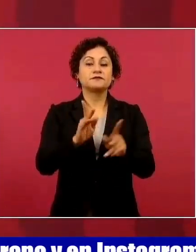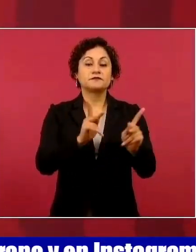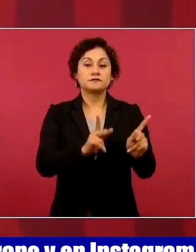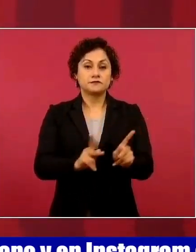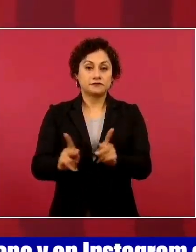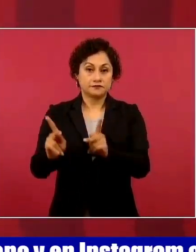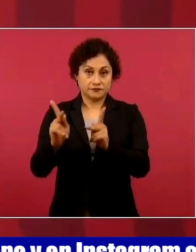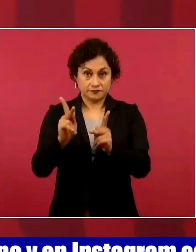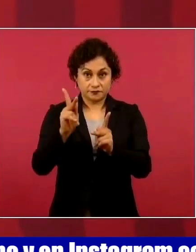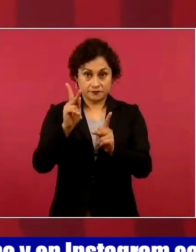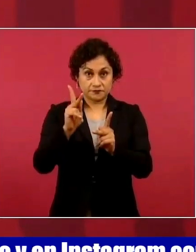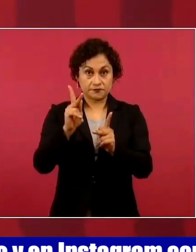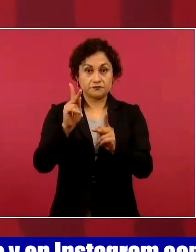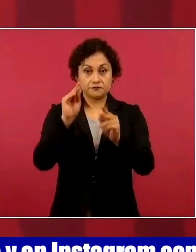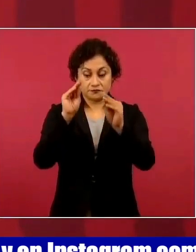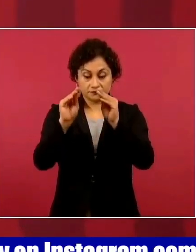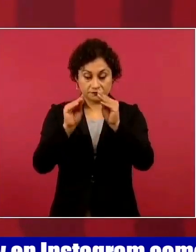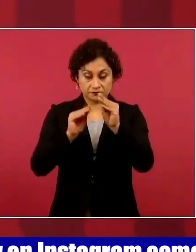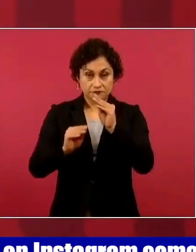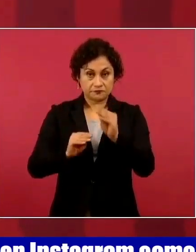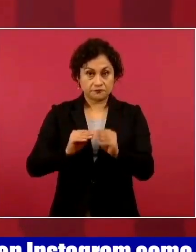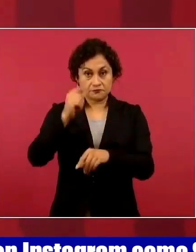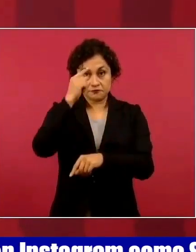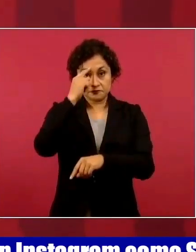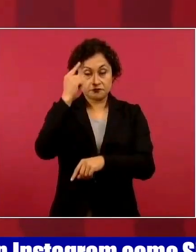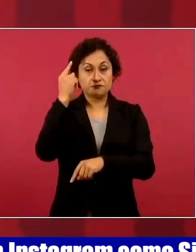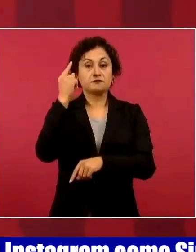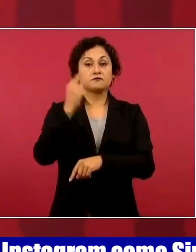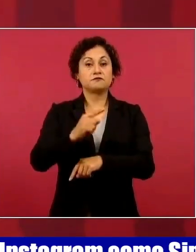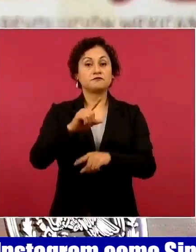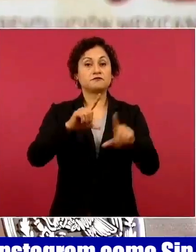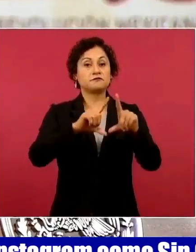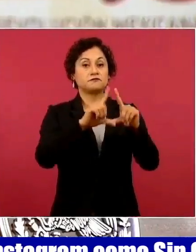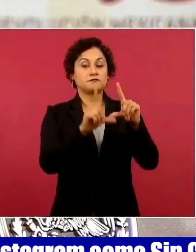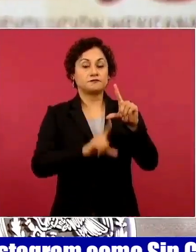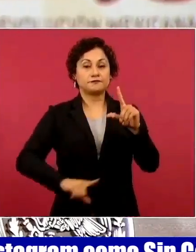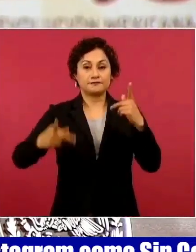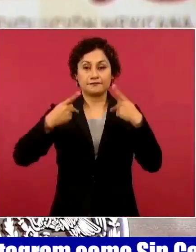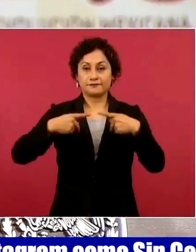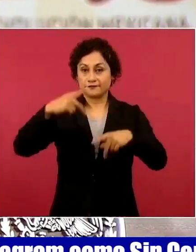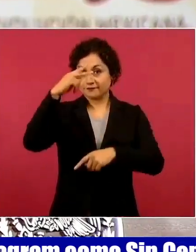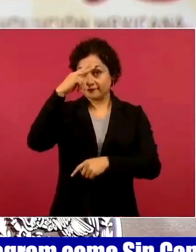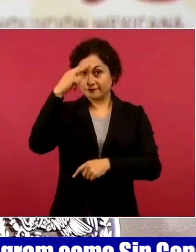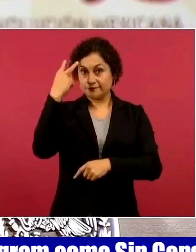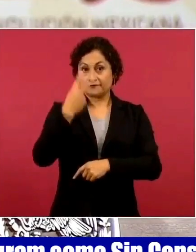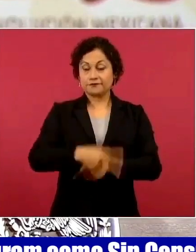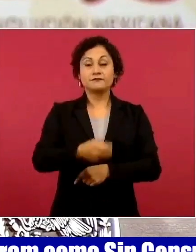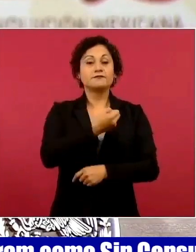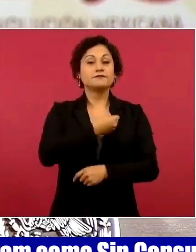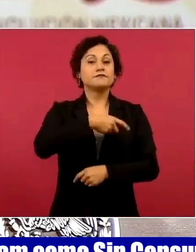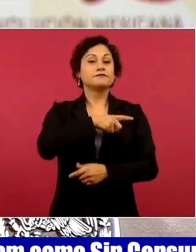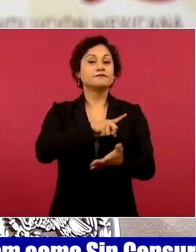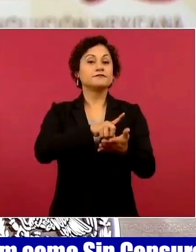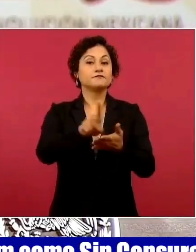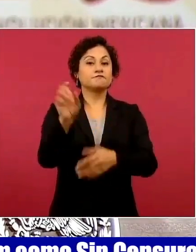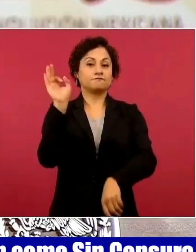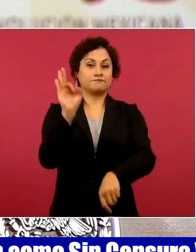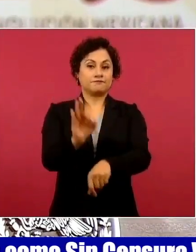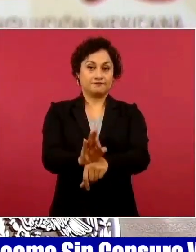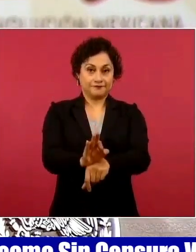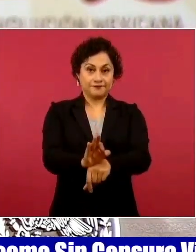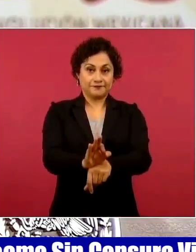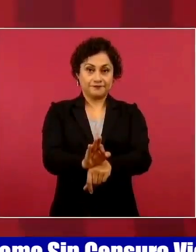planteamientos sobre el restablecimiento de las relaciones con el gobierno de facto de Perú. Pues comenta que no hay una normalidad política en estos